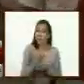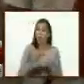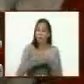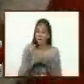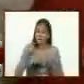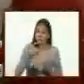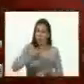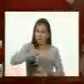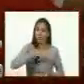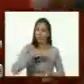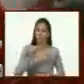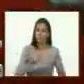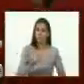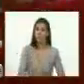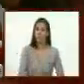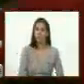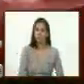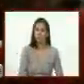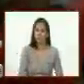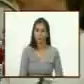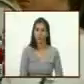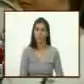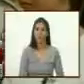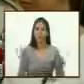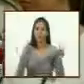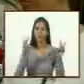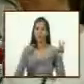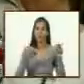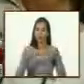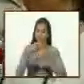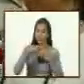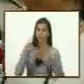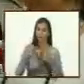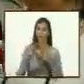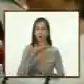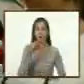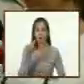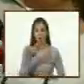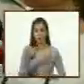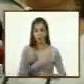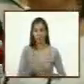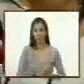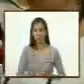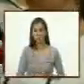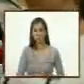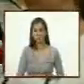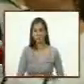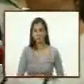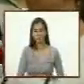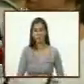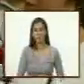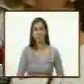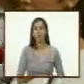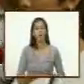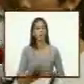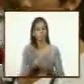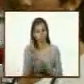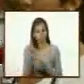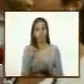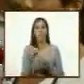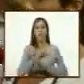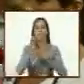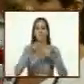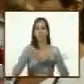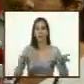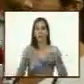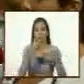de esta revolución. ¡Viva el comandante! ¡Viva la revolución! La juventud. Francisco Miranda le desea un feliz